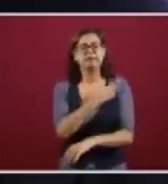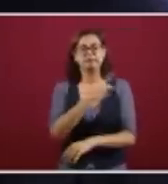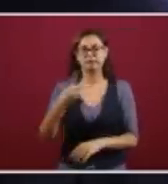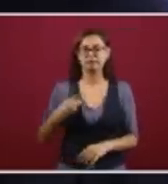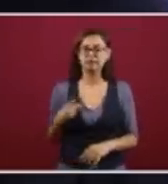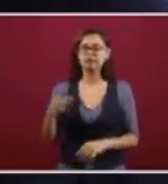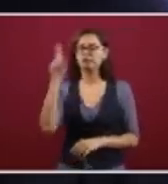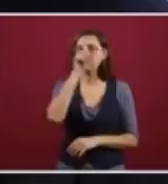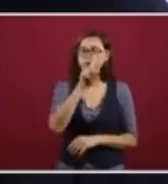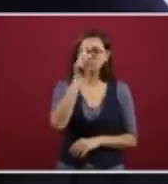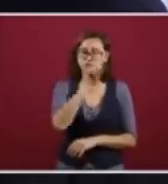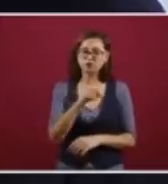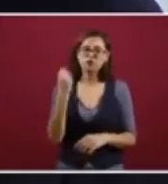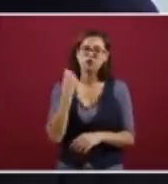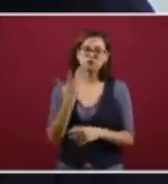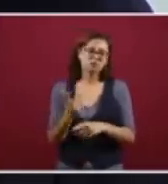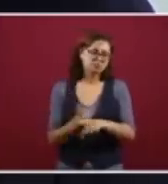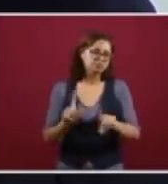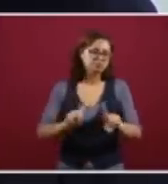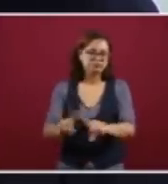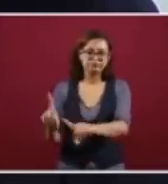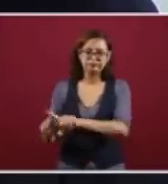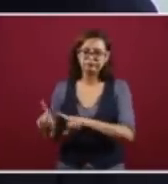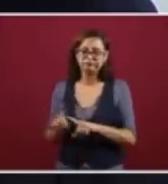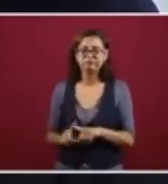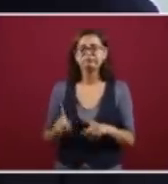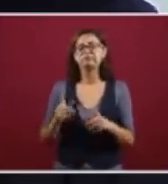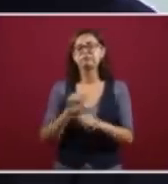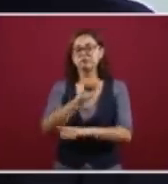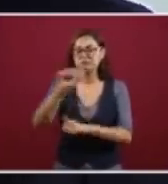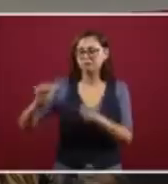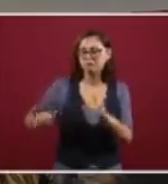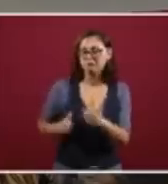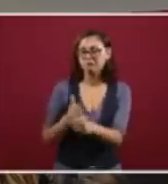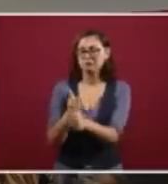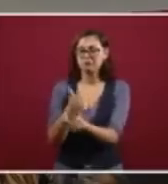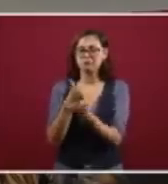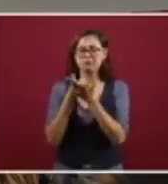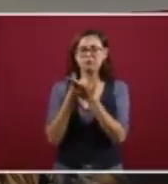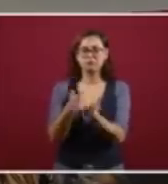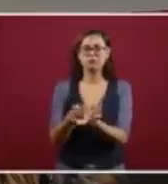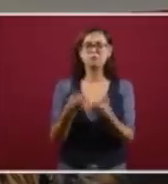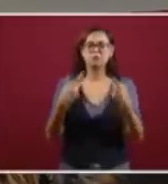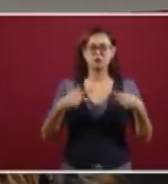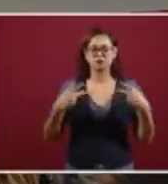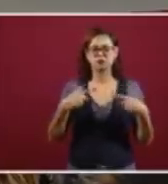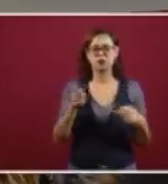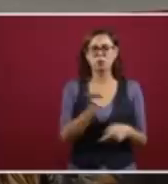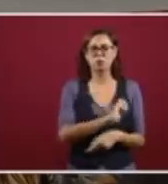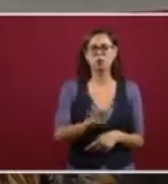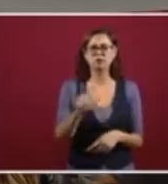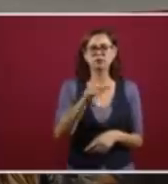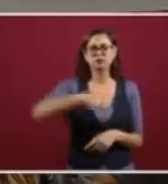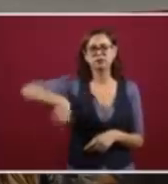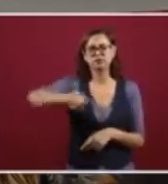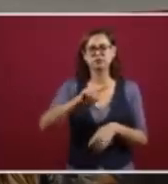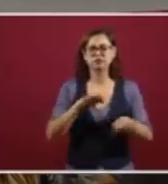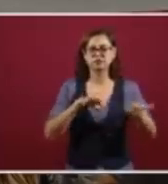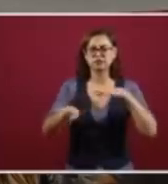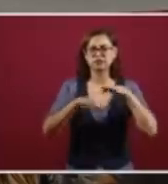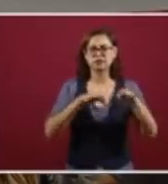Están participando ya 220 asistentes técnicos, entre ellos profesionistas que trabajan en lo